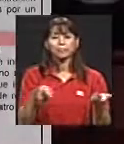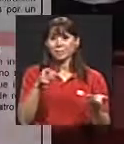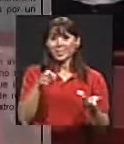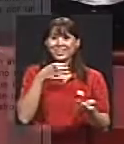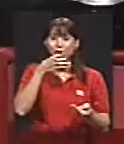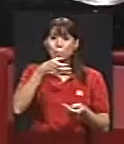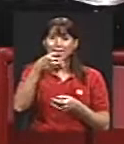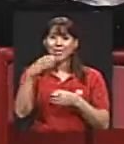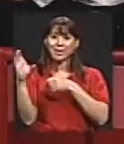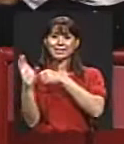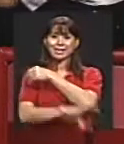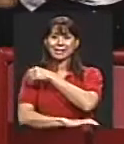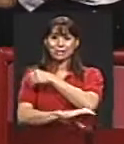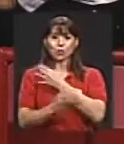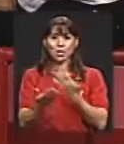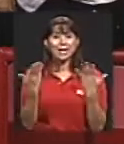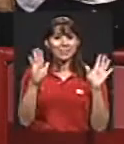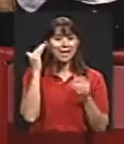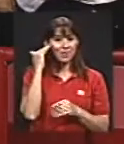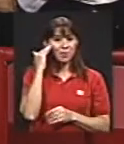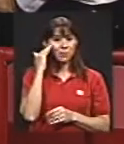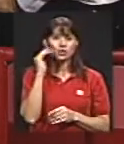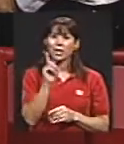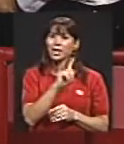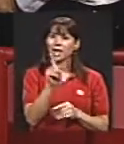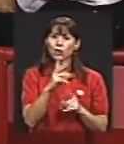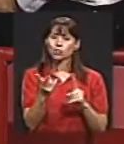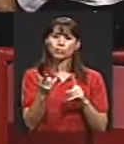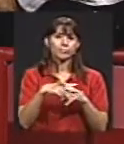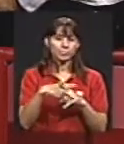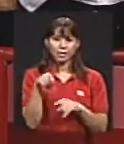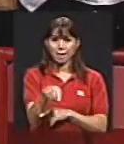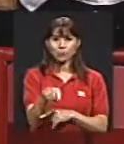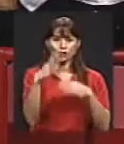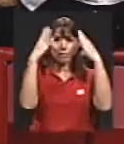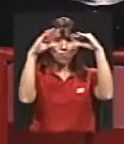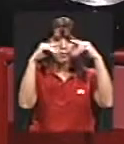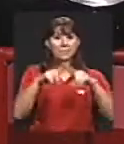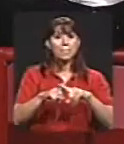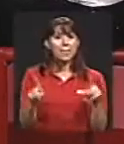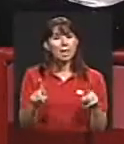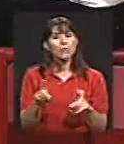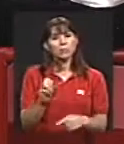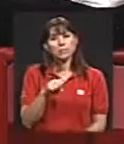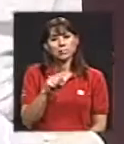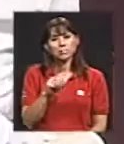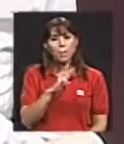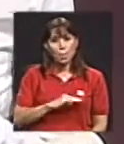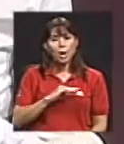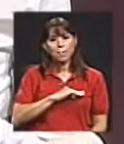se sancione ya sabemos que no son vinculantes verdad estos informes pero si son como moralmente